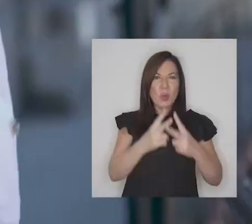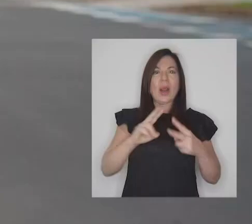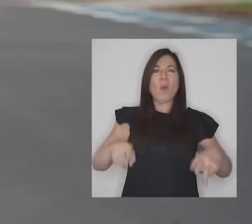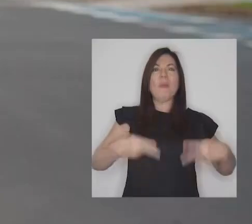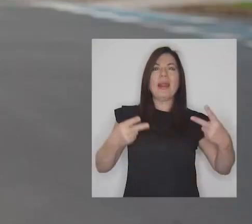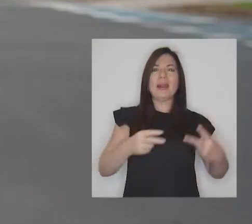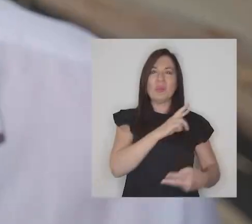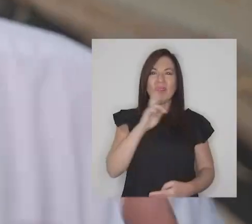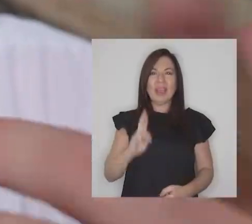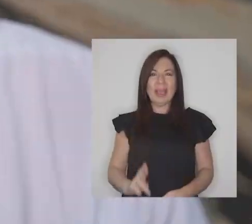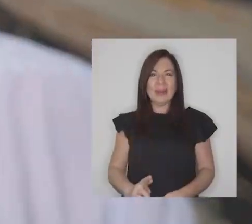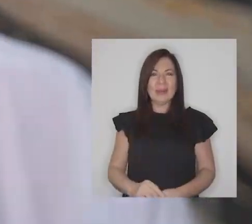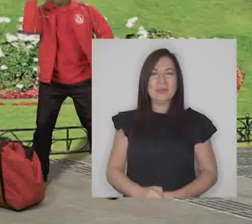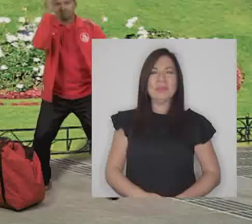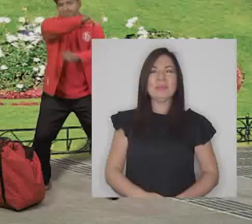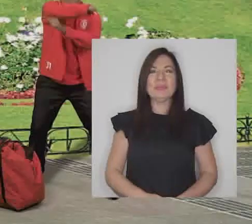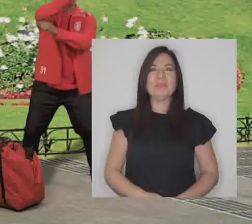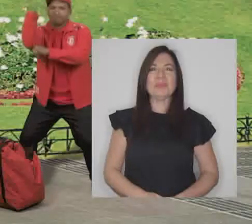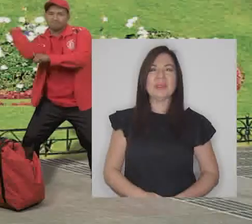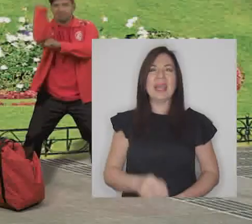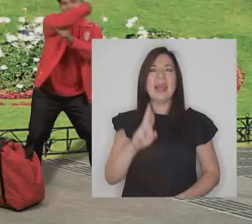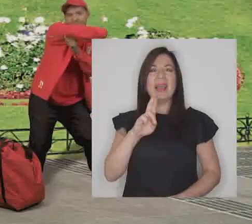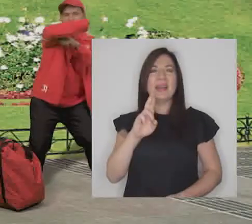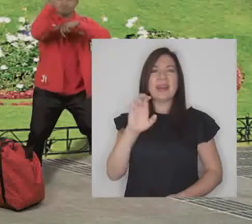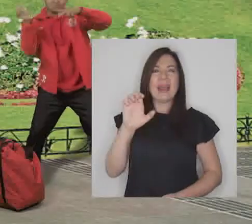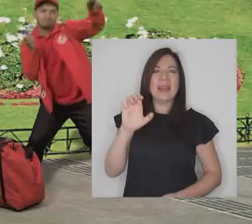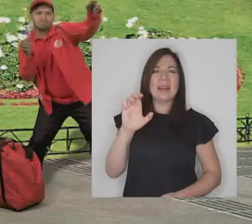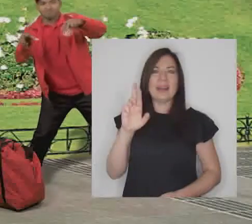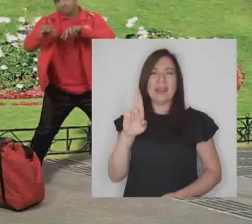reconstruir recuperar República Dominicana